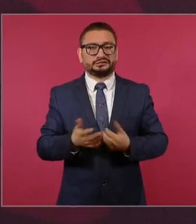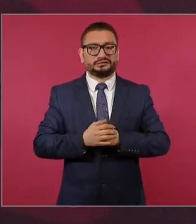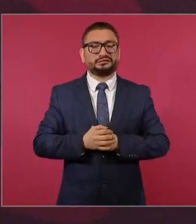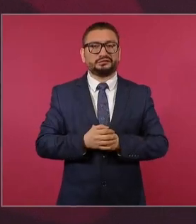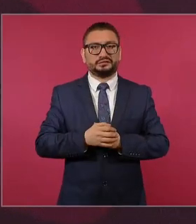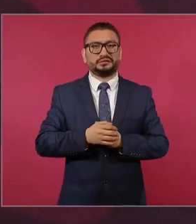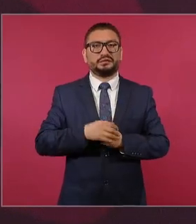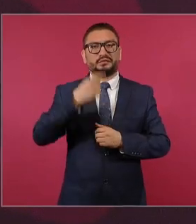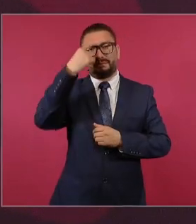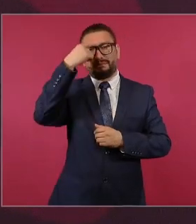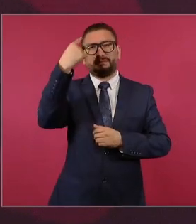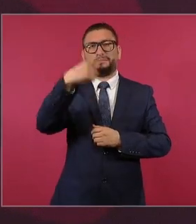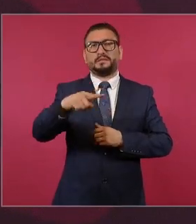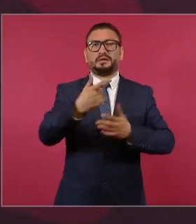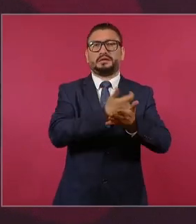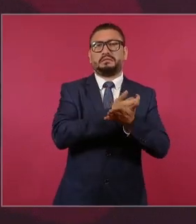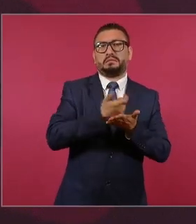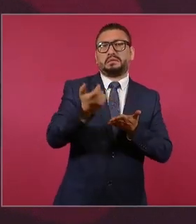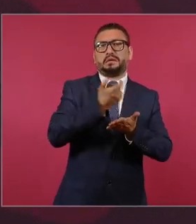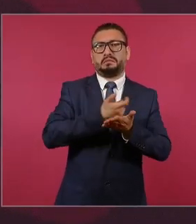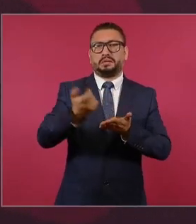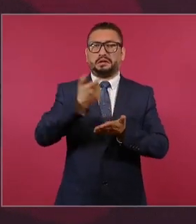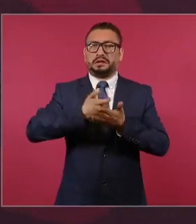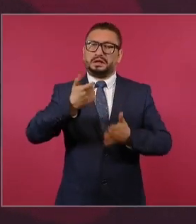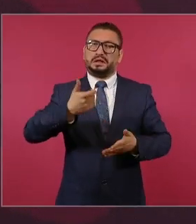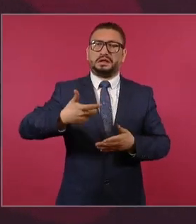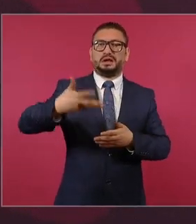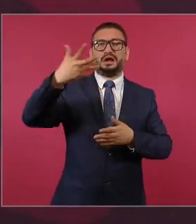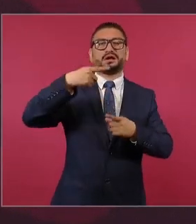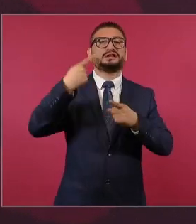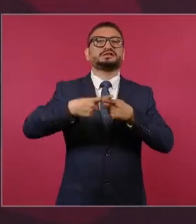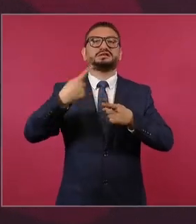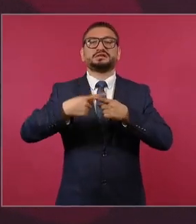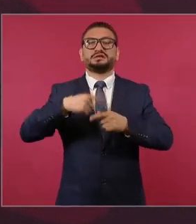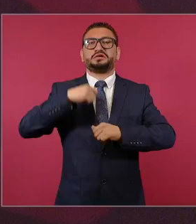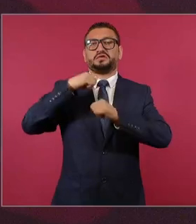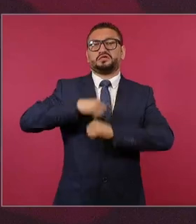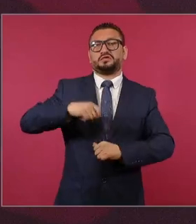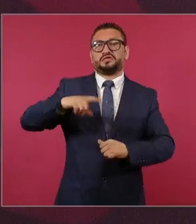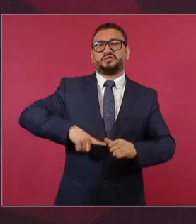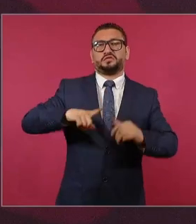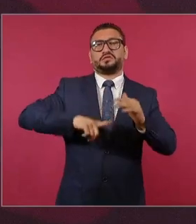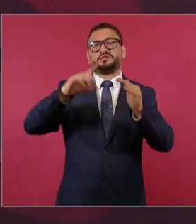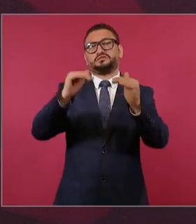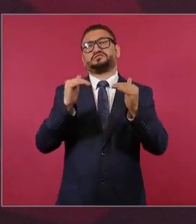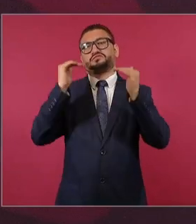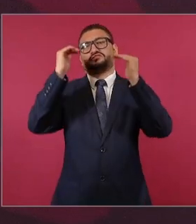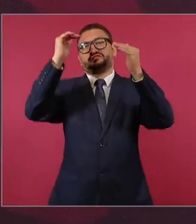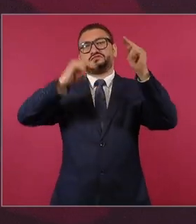para que haya sueldos elevadísimos de los altos funcionarios públicos, que se puedan ir